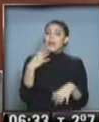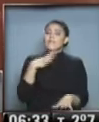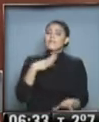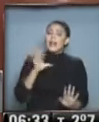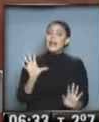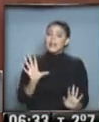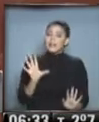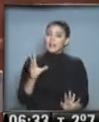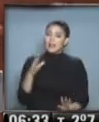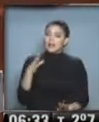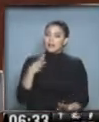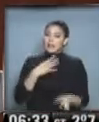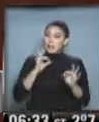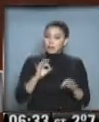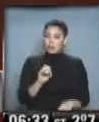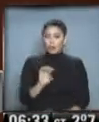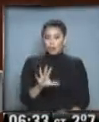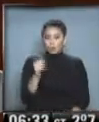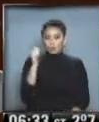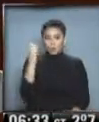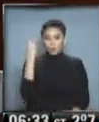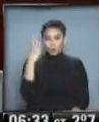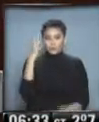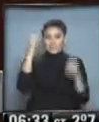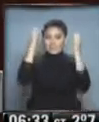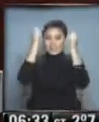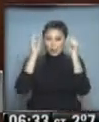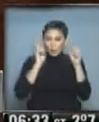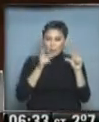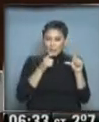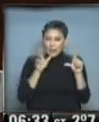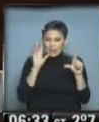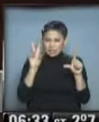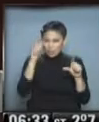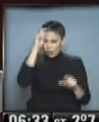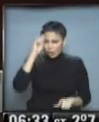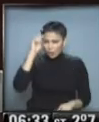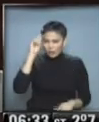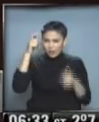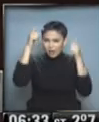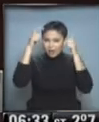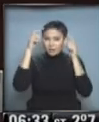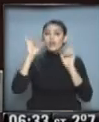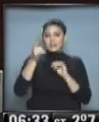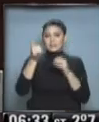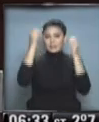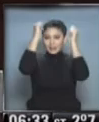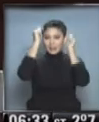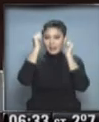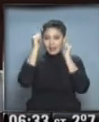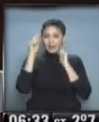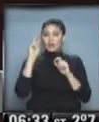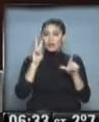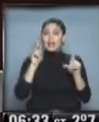completar las luces, ¿no? El casco en realidad me parece que no lo tiene, tiene una gorra. No, tiene el casco, está bien, ahí está.